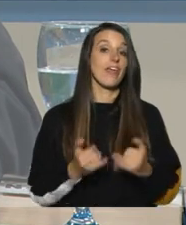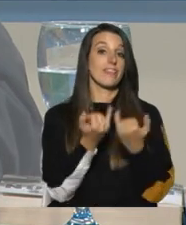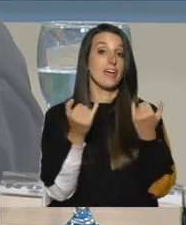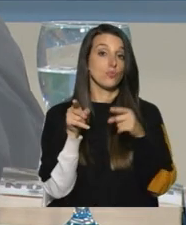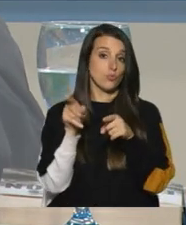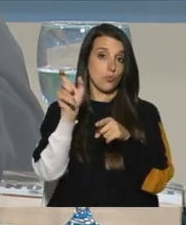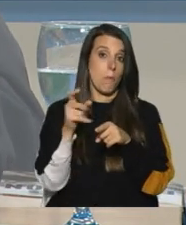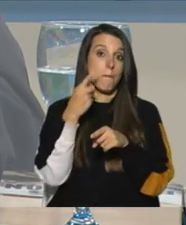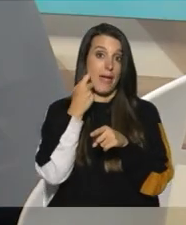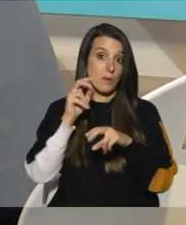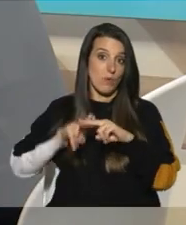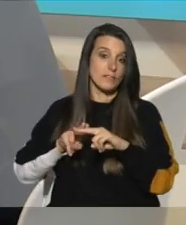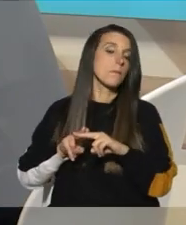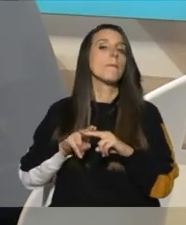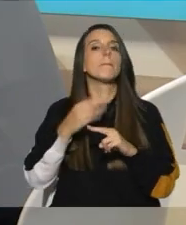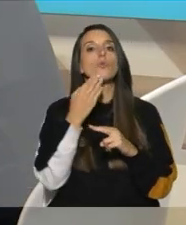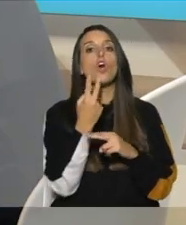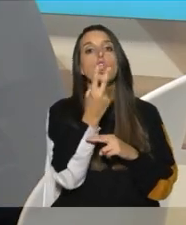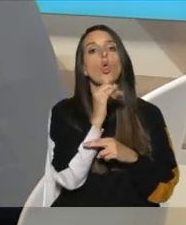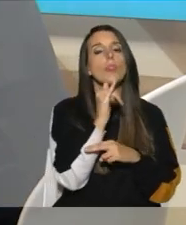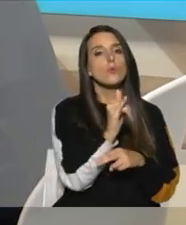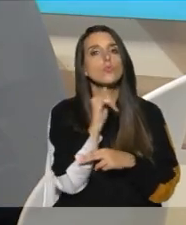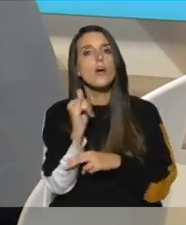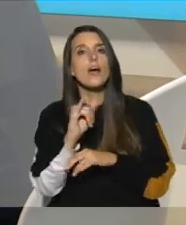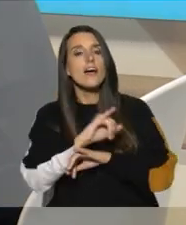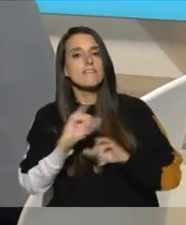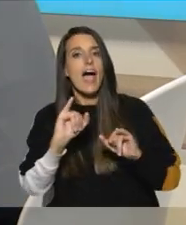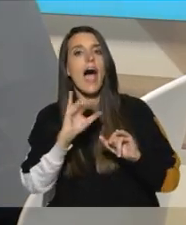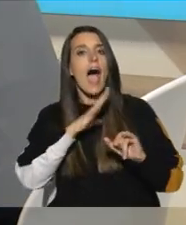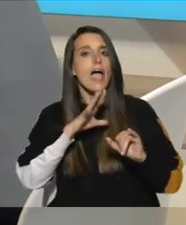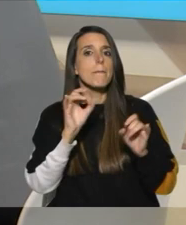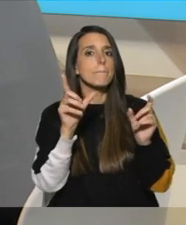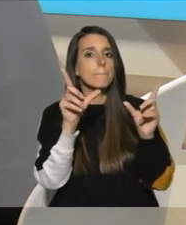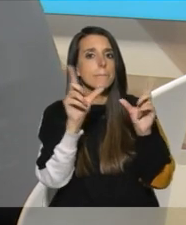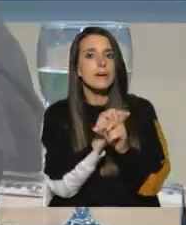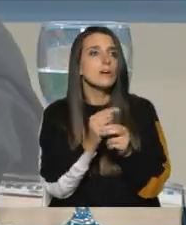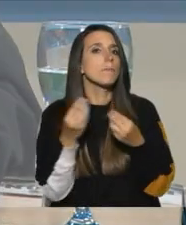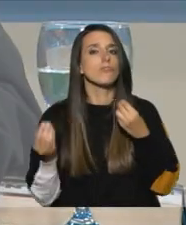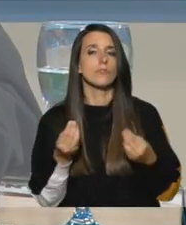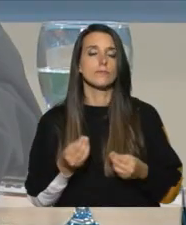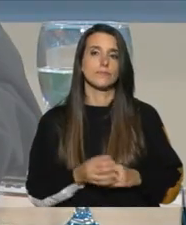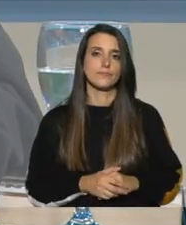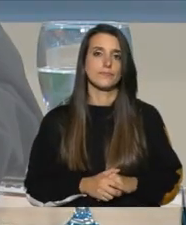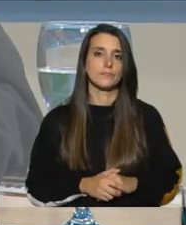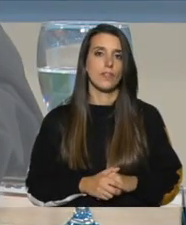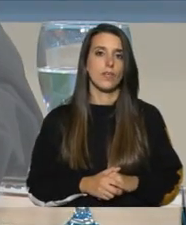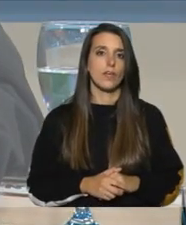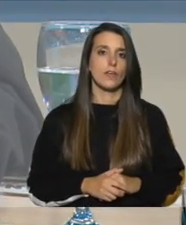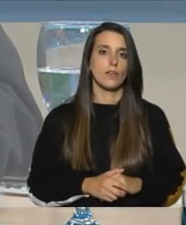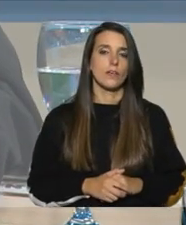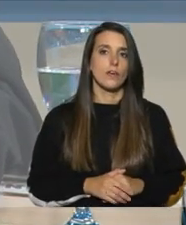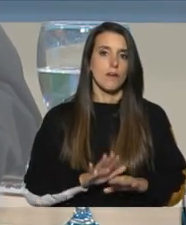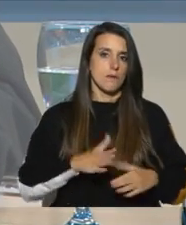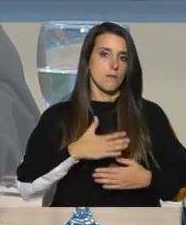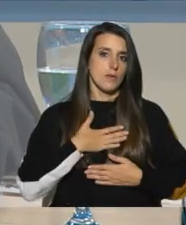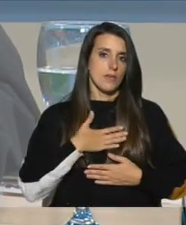padre. ¿Las dos causas judiciales ya tienen resolución? ¿Están cerradas? A ver, esas las a título